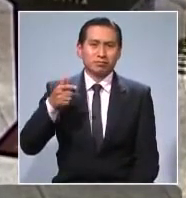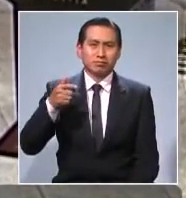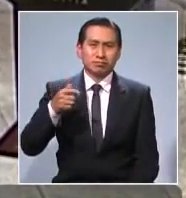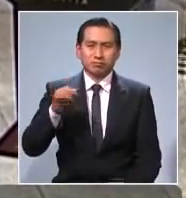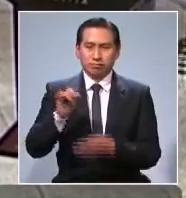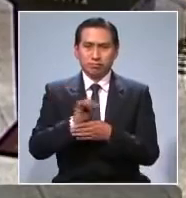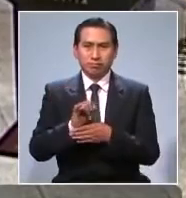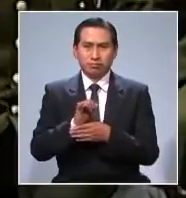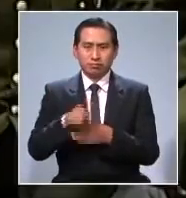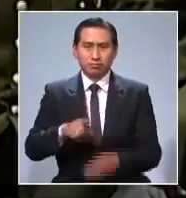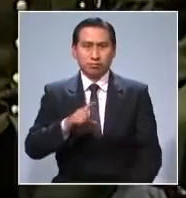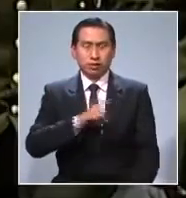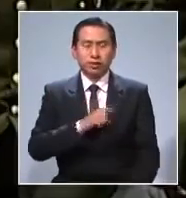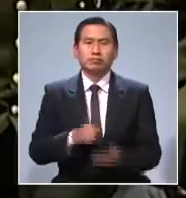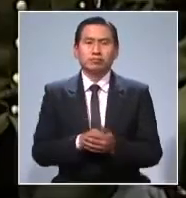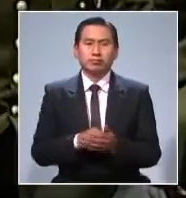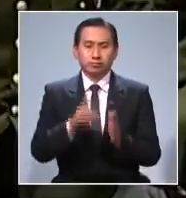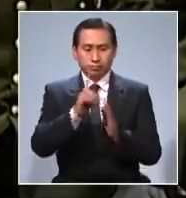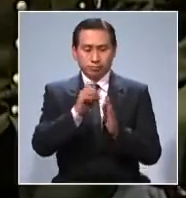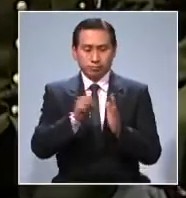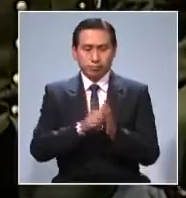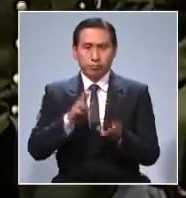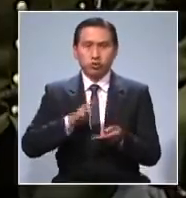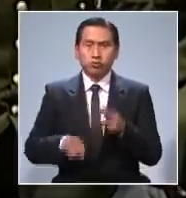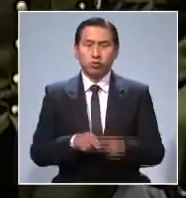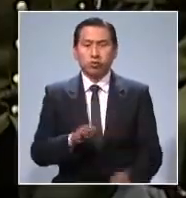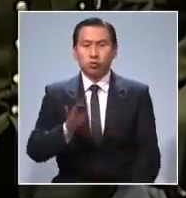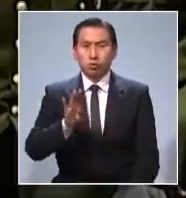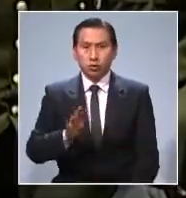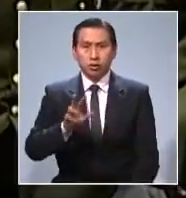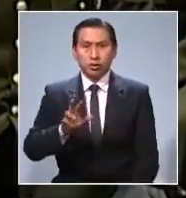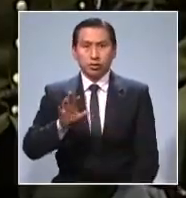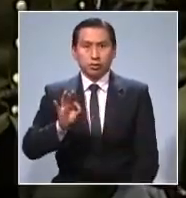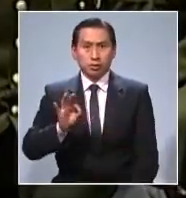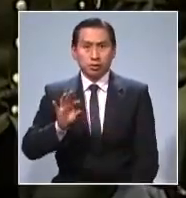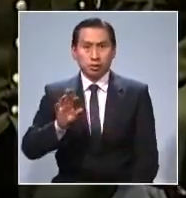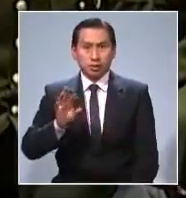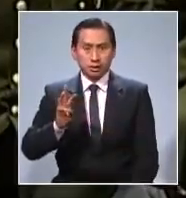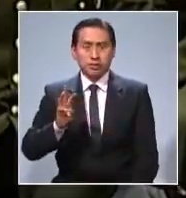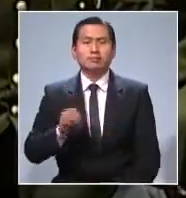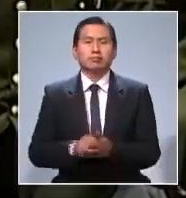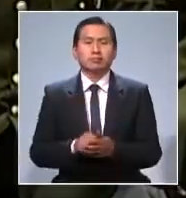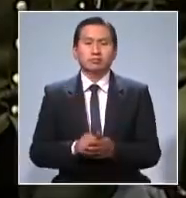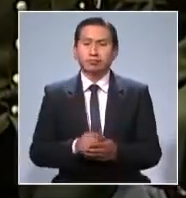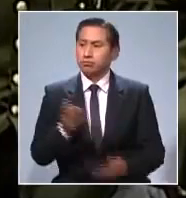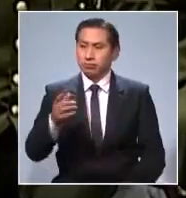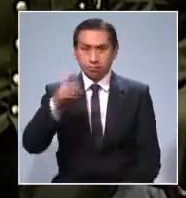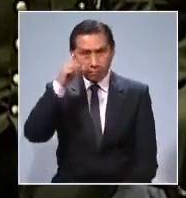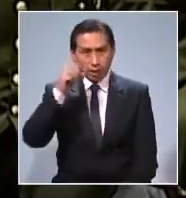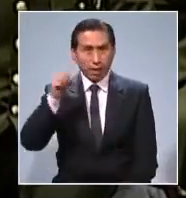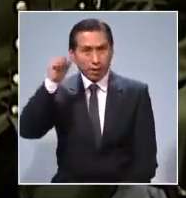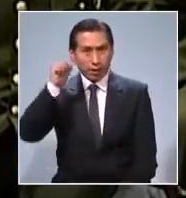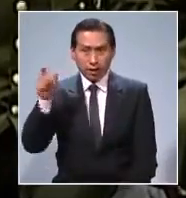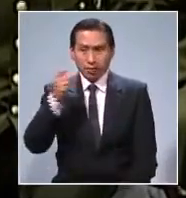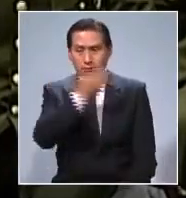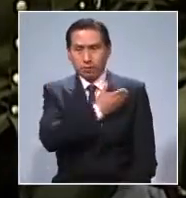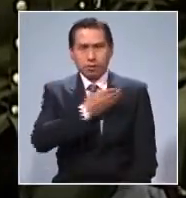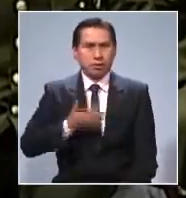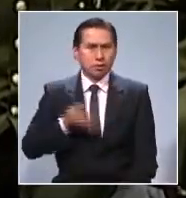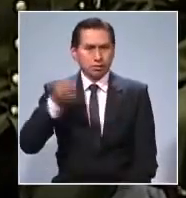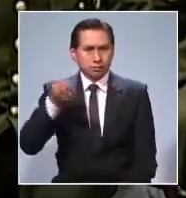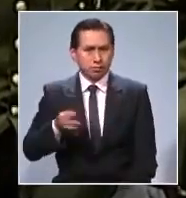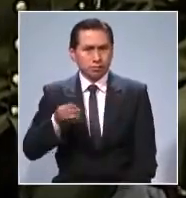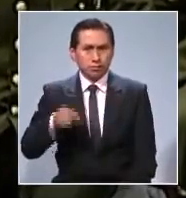Boliviana. Decreto presidencial número 4396. Luis Alberto Arce Catacora, presidente constitucional del